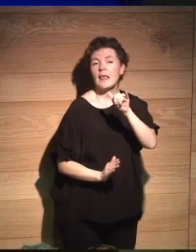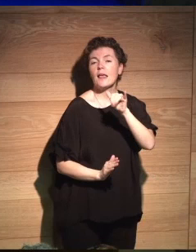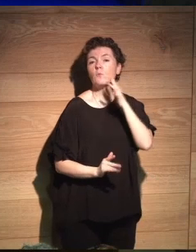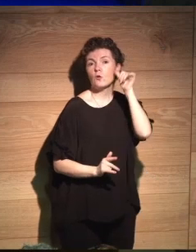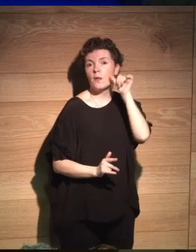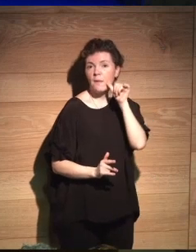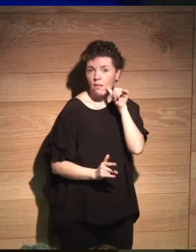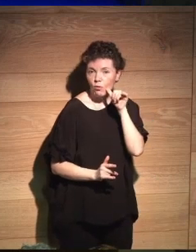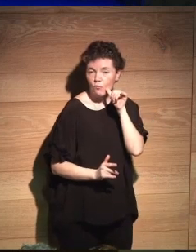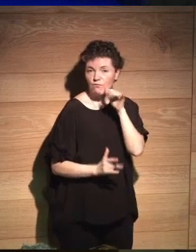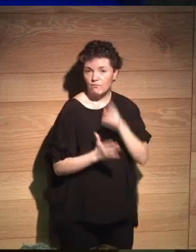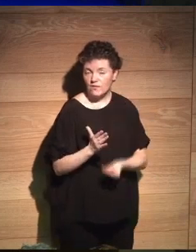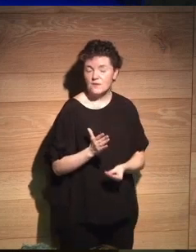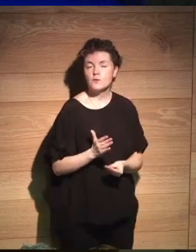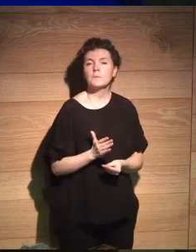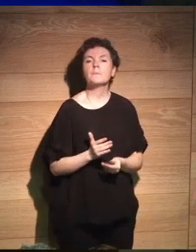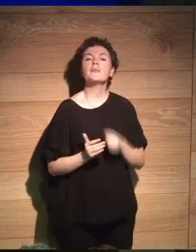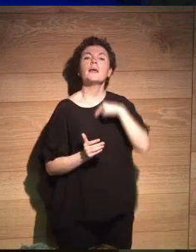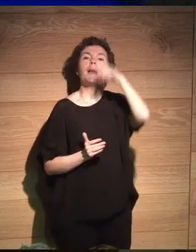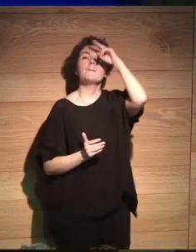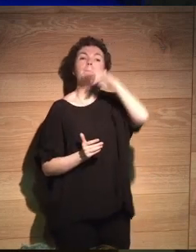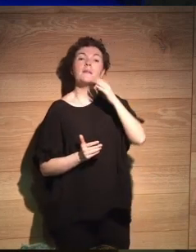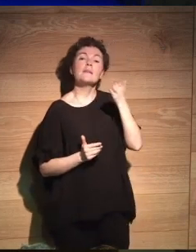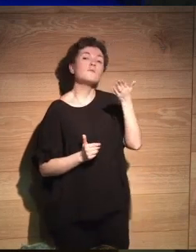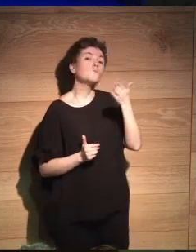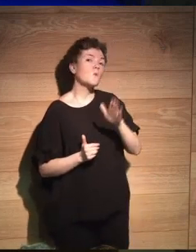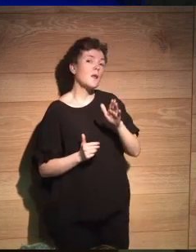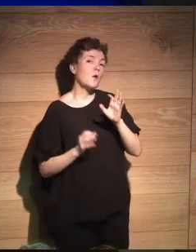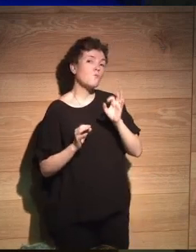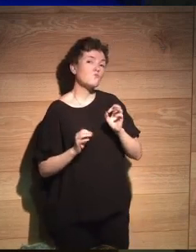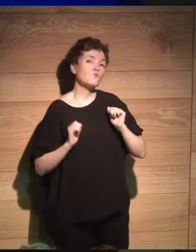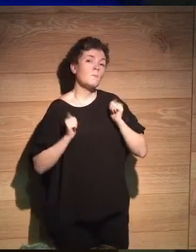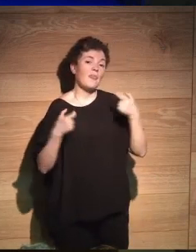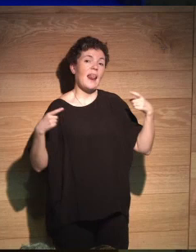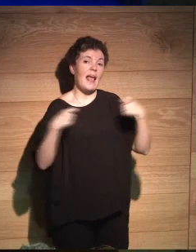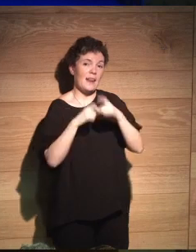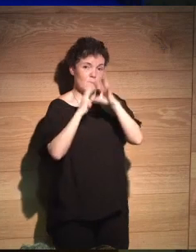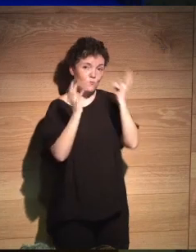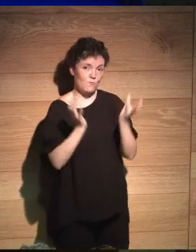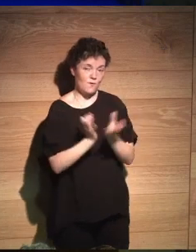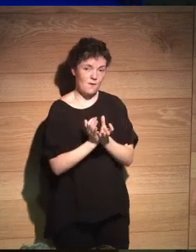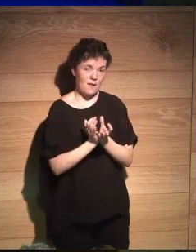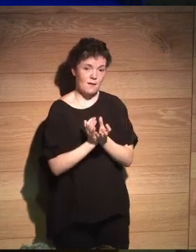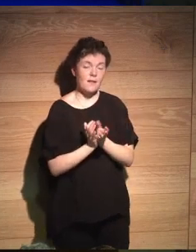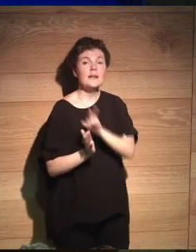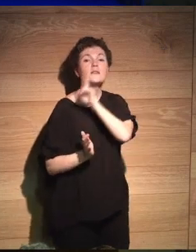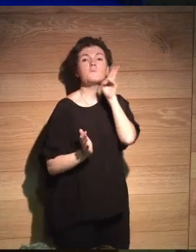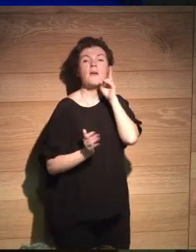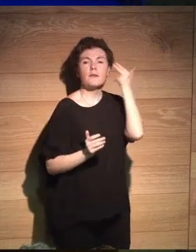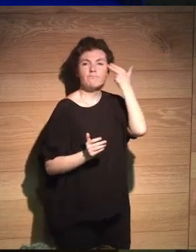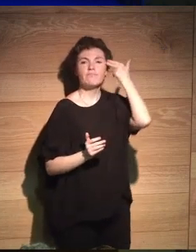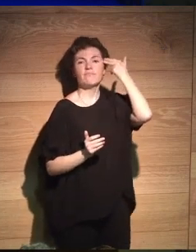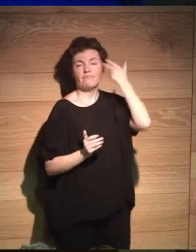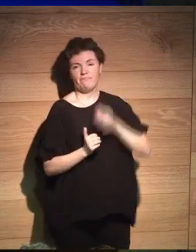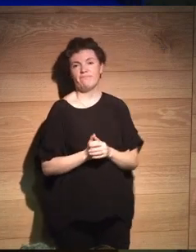quedó embarazada. El padre murió al comienzo de la Guerra Mundial y la madre se